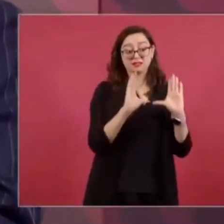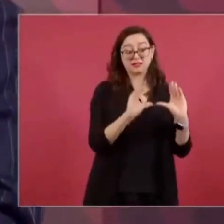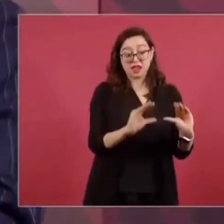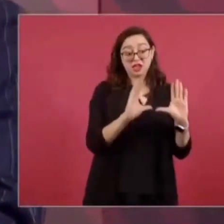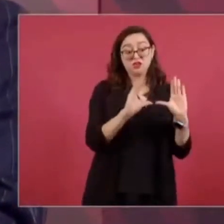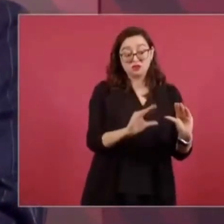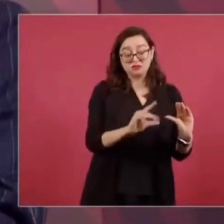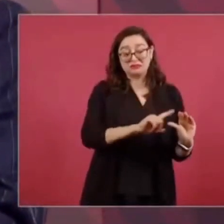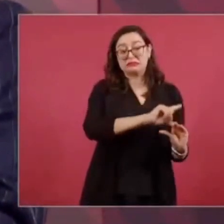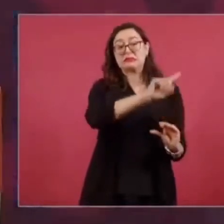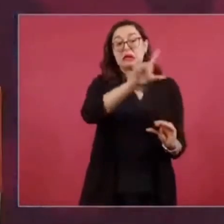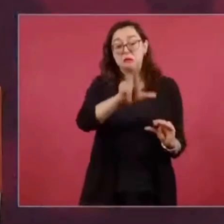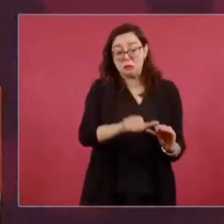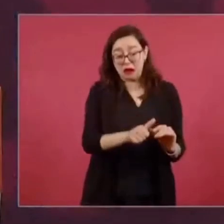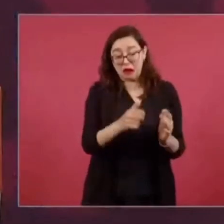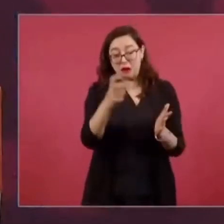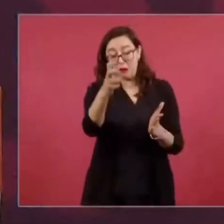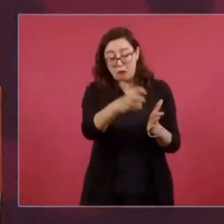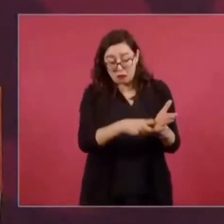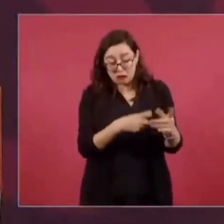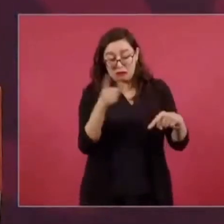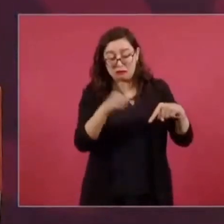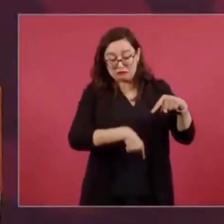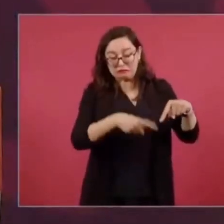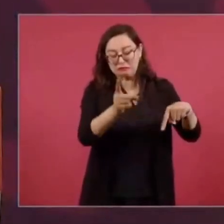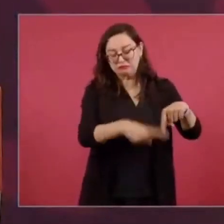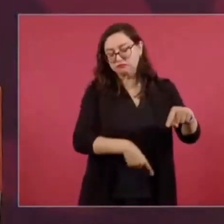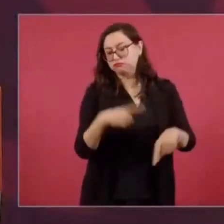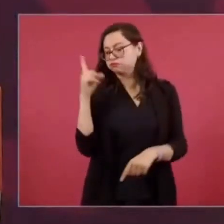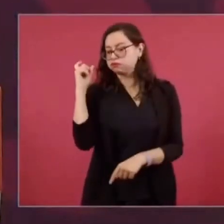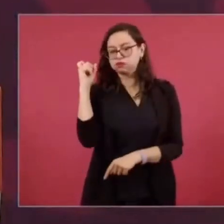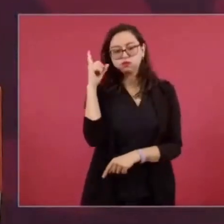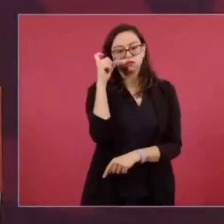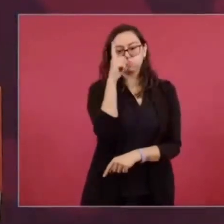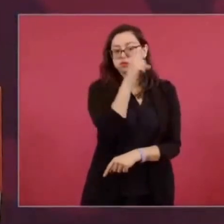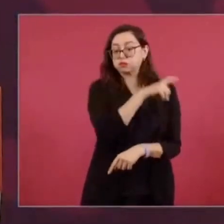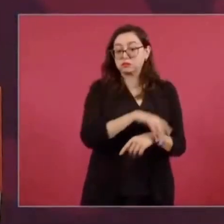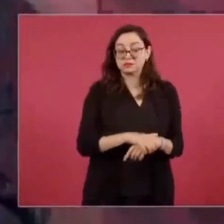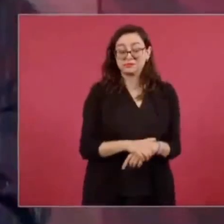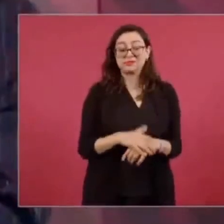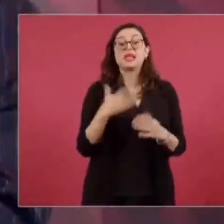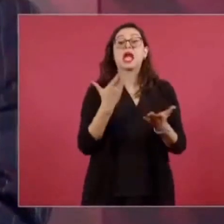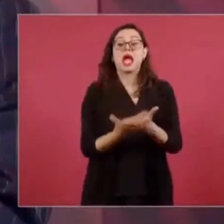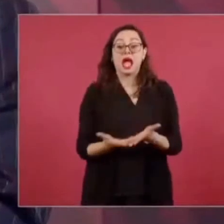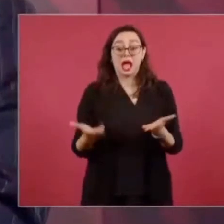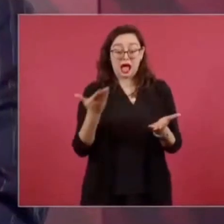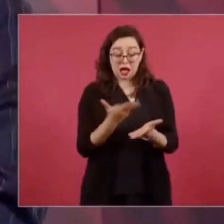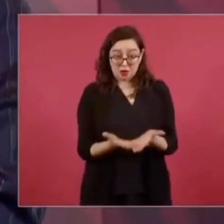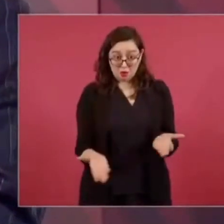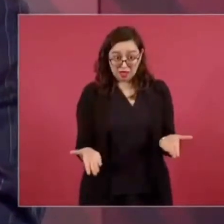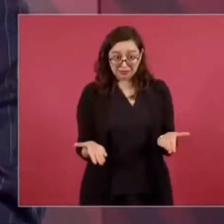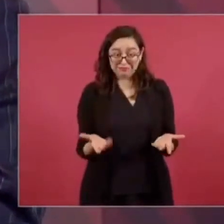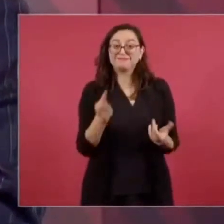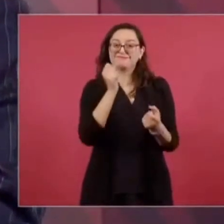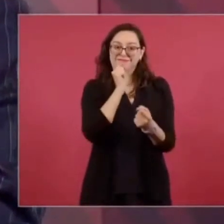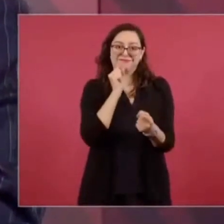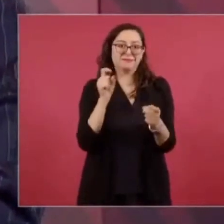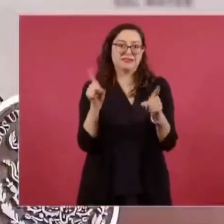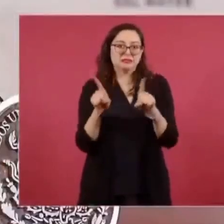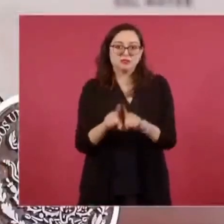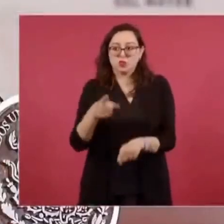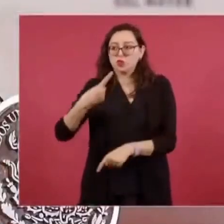siempre digo que tengamos paciencia, porque el porfiriato